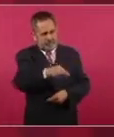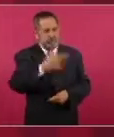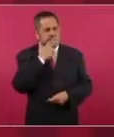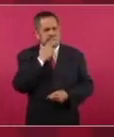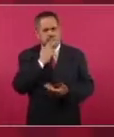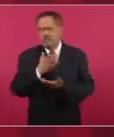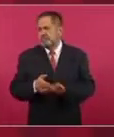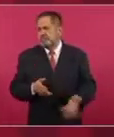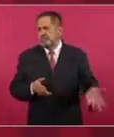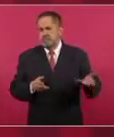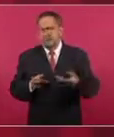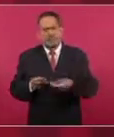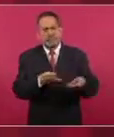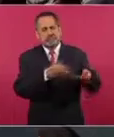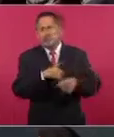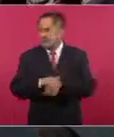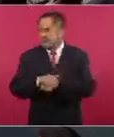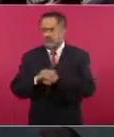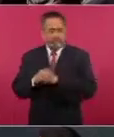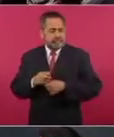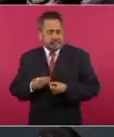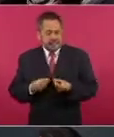de sus allegados